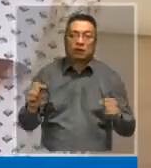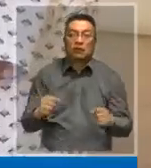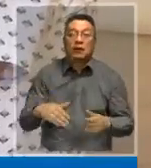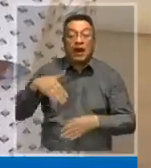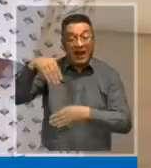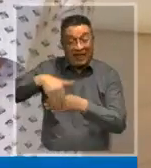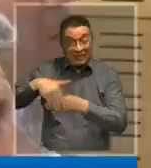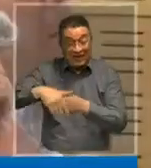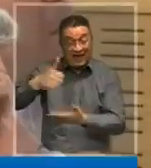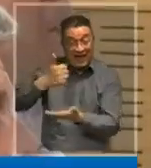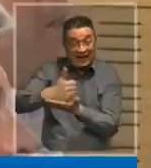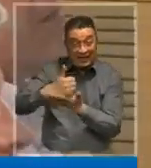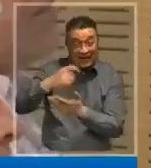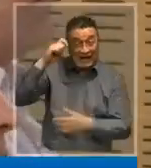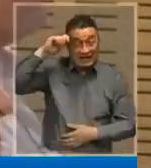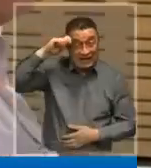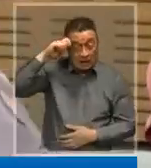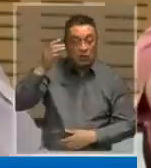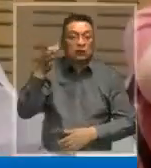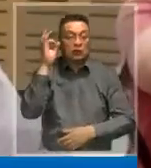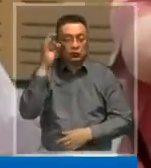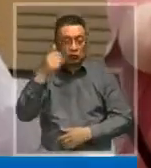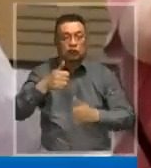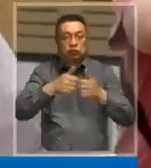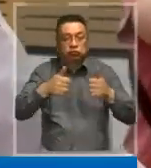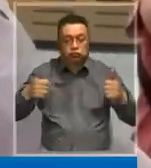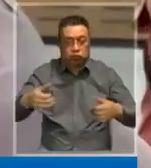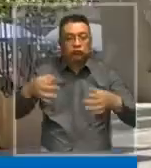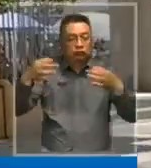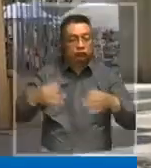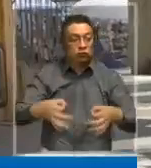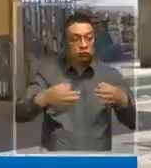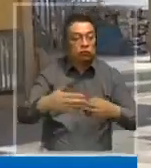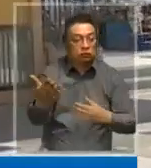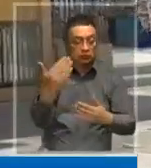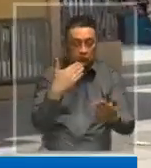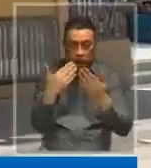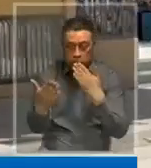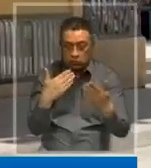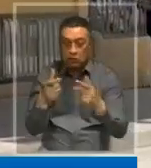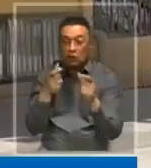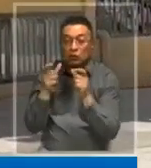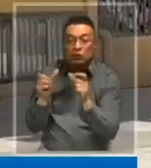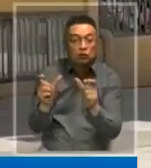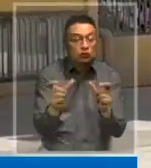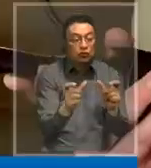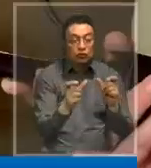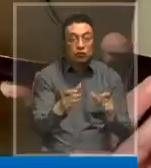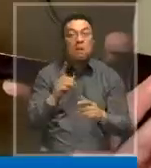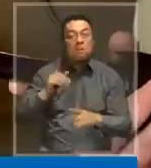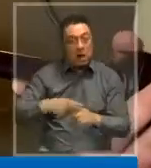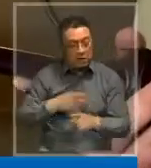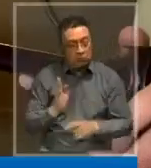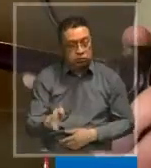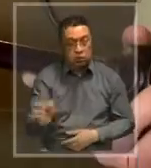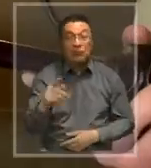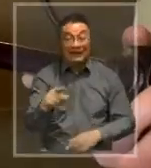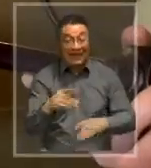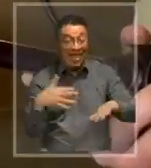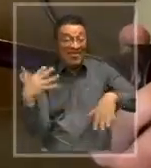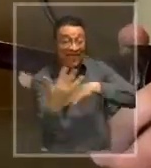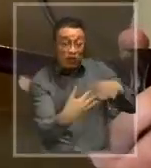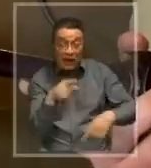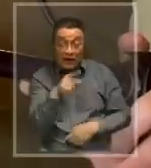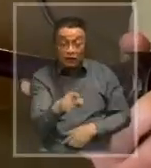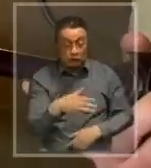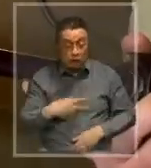alcalde de Rancagua se reunió con comerciantes formales y aseguró que las fiscalizaciones no se detendrán. Ese desorden nosotros